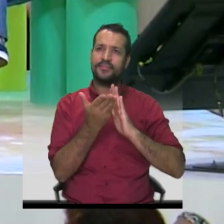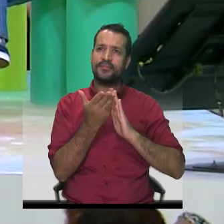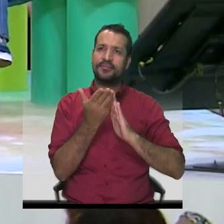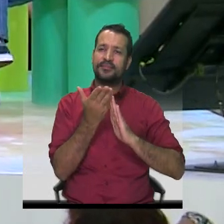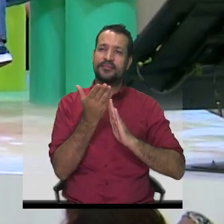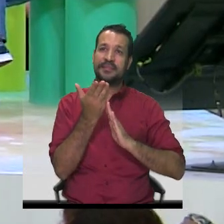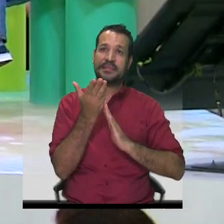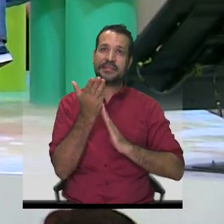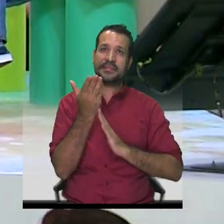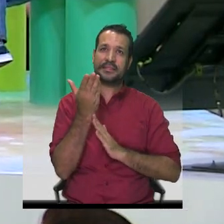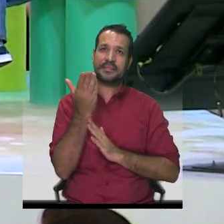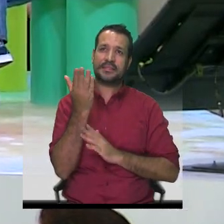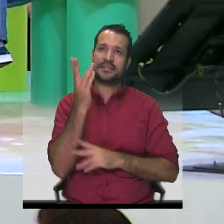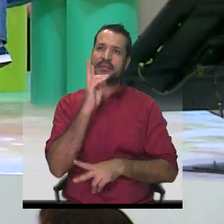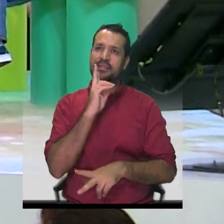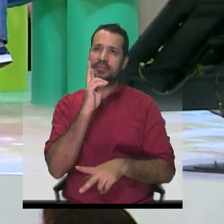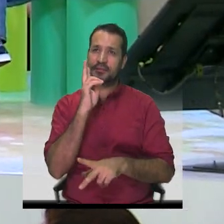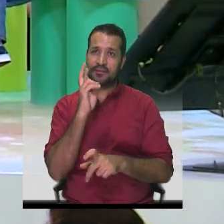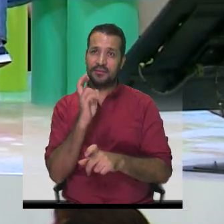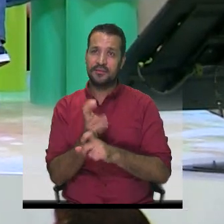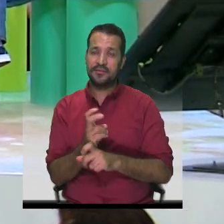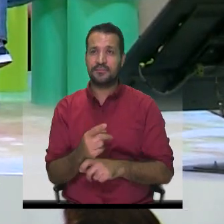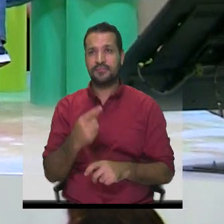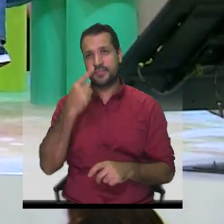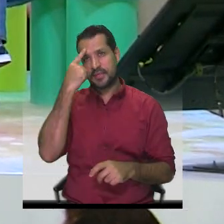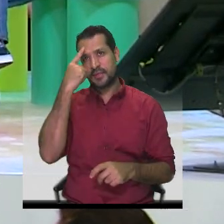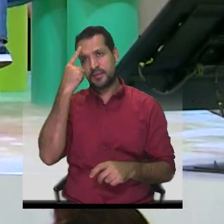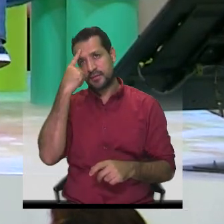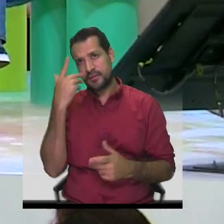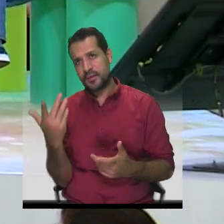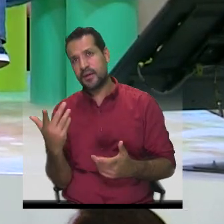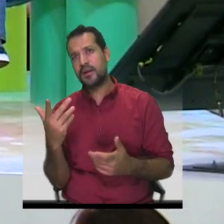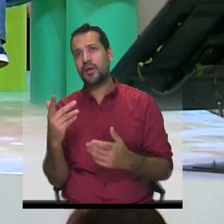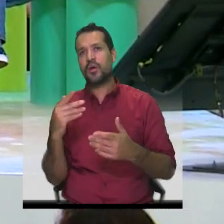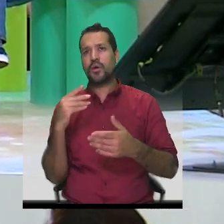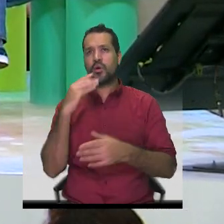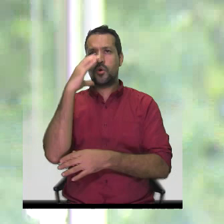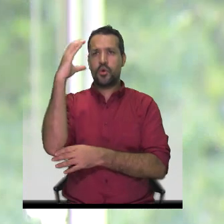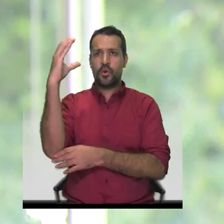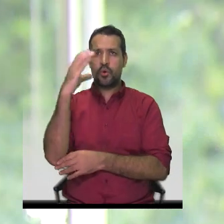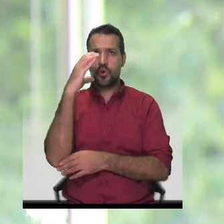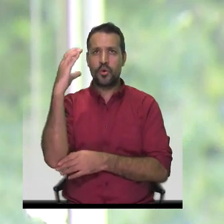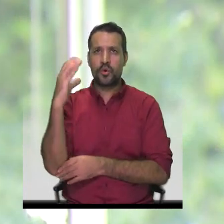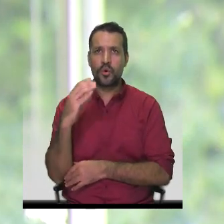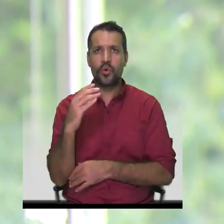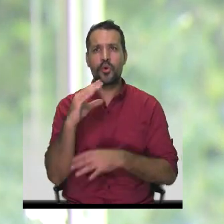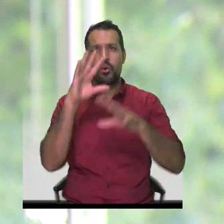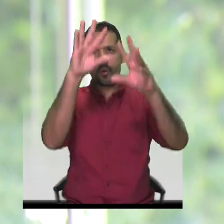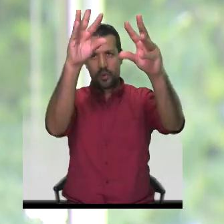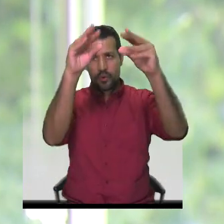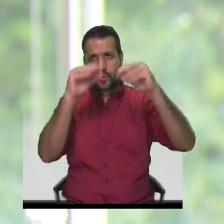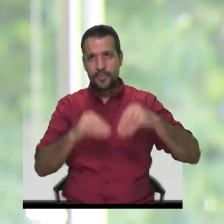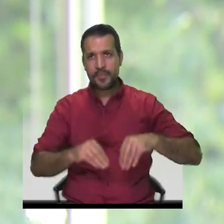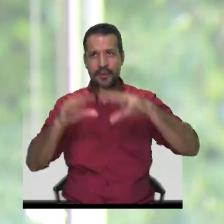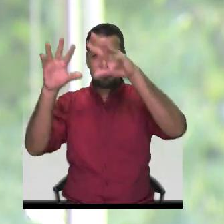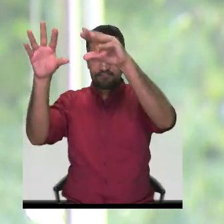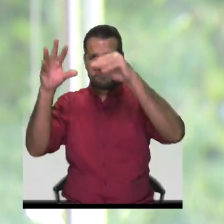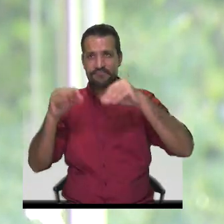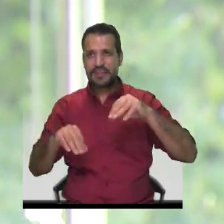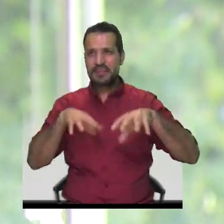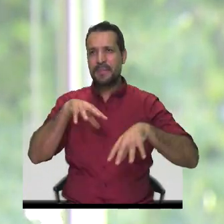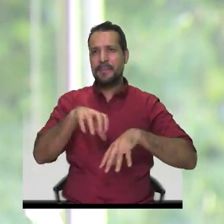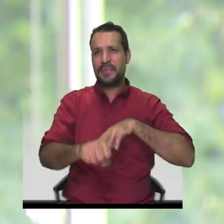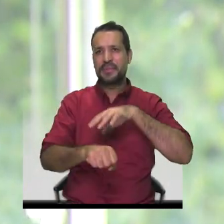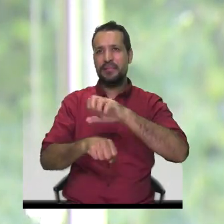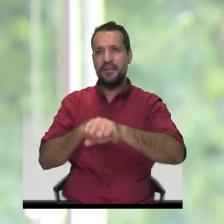baja. Entonces, pensarnos a nuestro país como un proveedor de materias primas, que es el problema de nuestro país y un poco de Sudamérica,